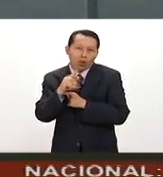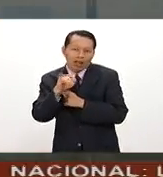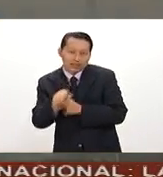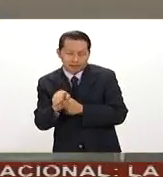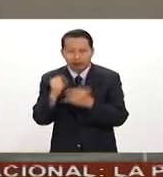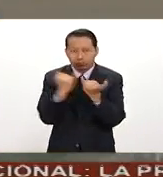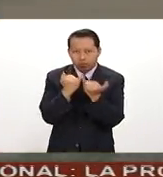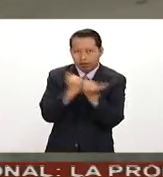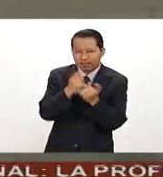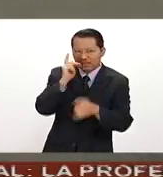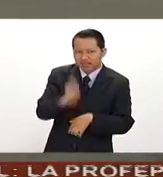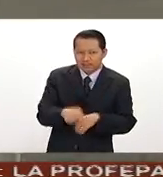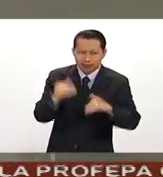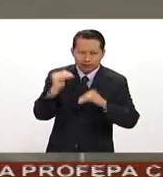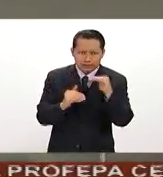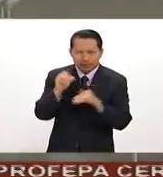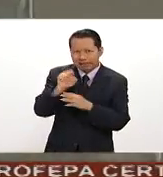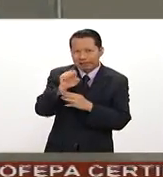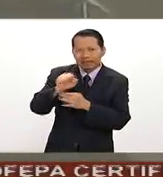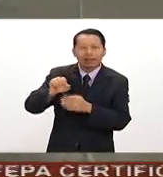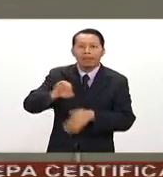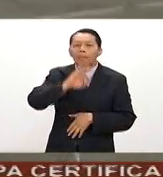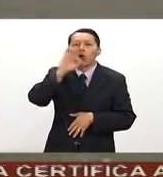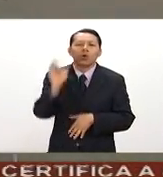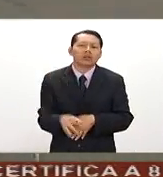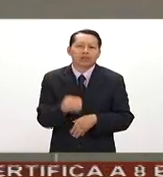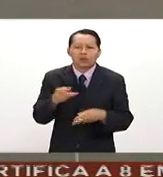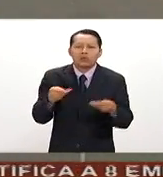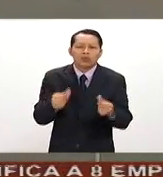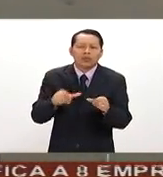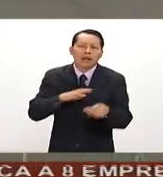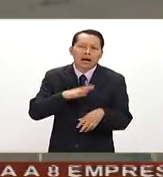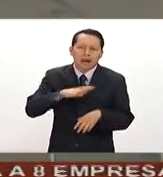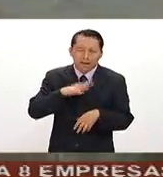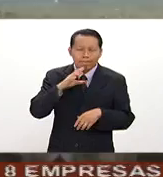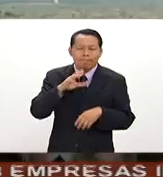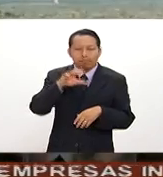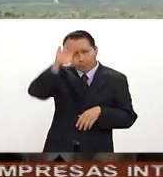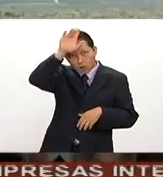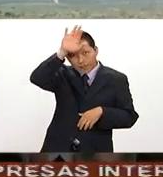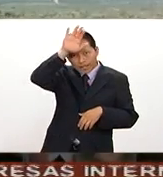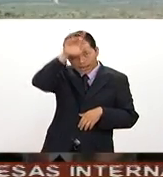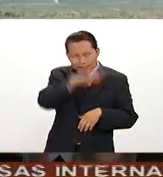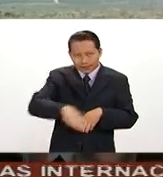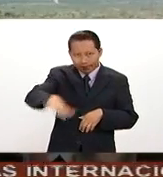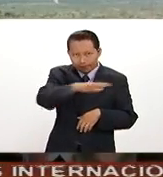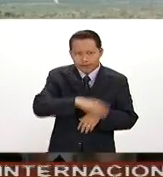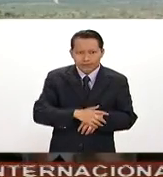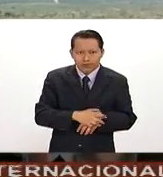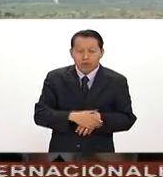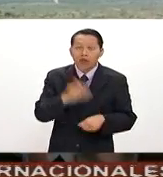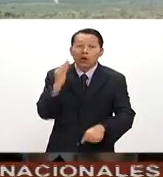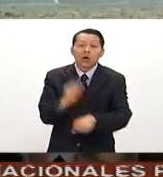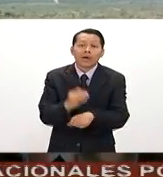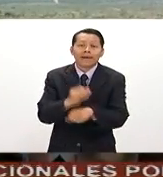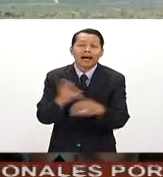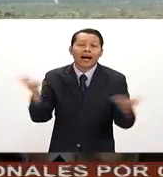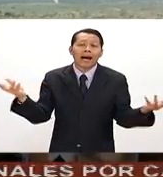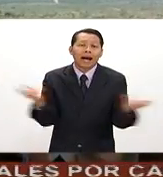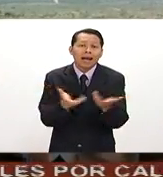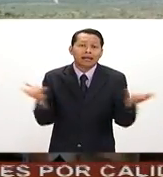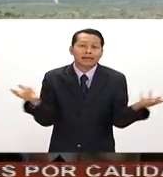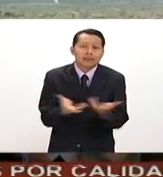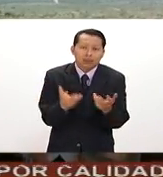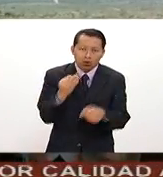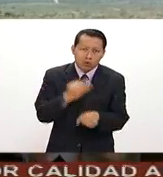eléctrica, equivalente al 60% del consumo de la zona metropolitana de Monterrey. Hoy estamos generando prácticamente a partir